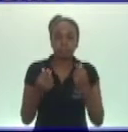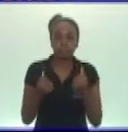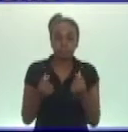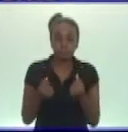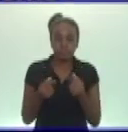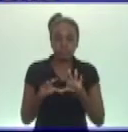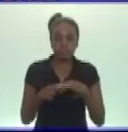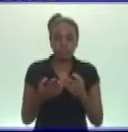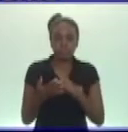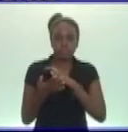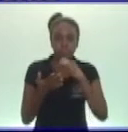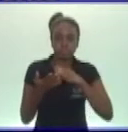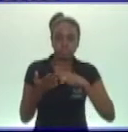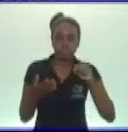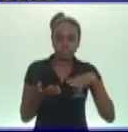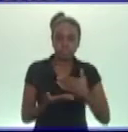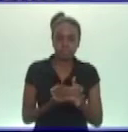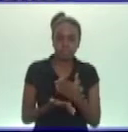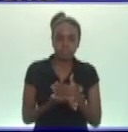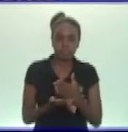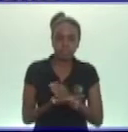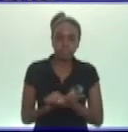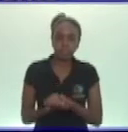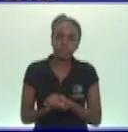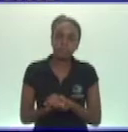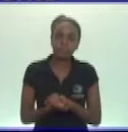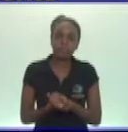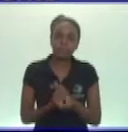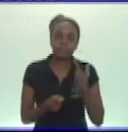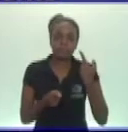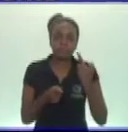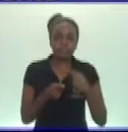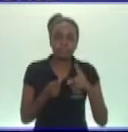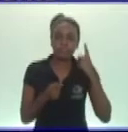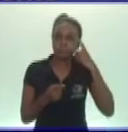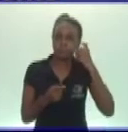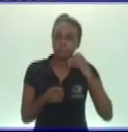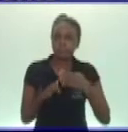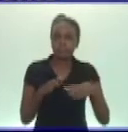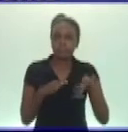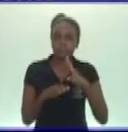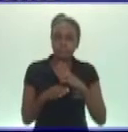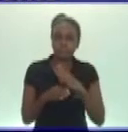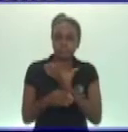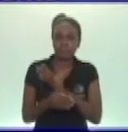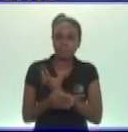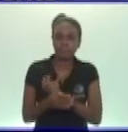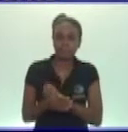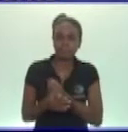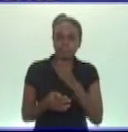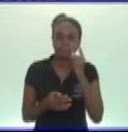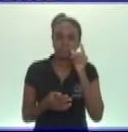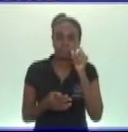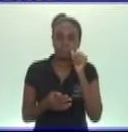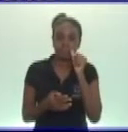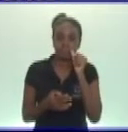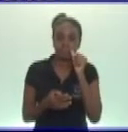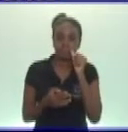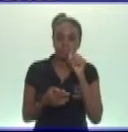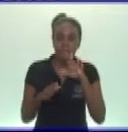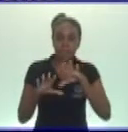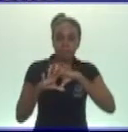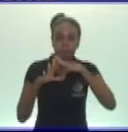relato de Franz Kafka. Otro de las ideas esenciales, la angustia del hombre ante el absurdo